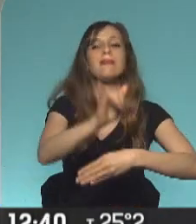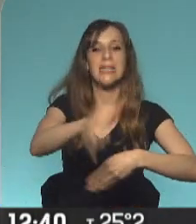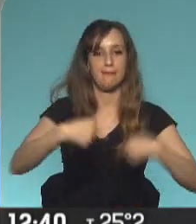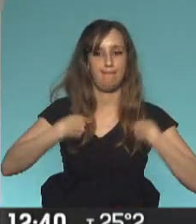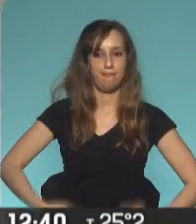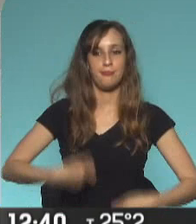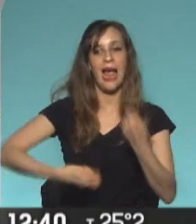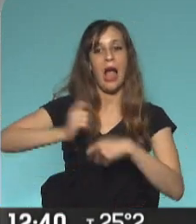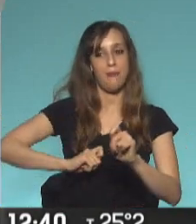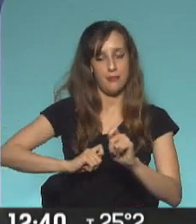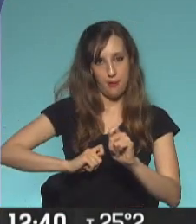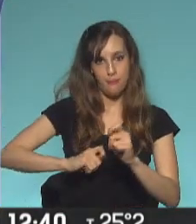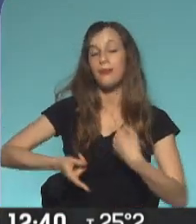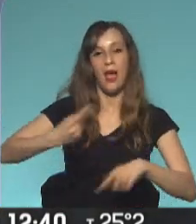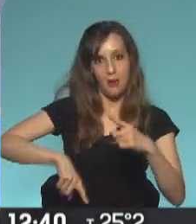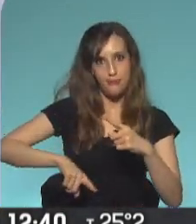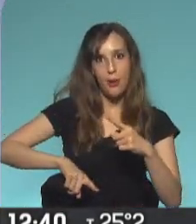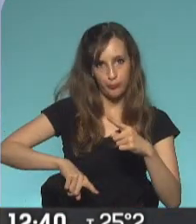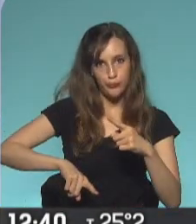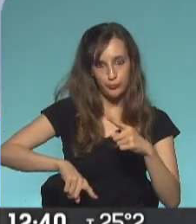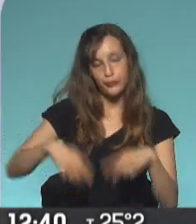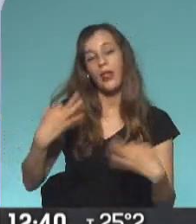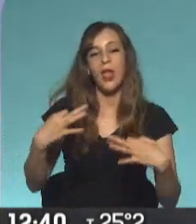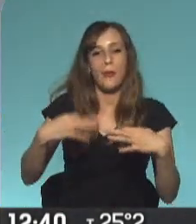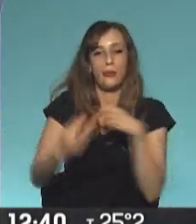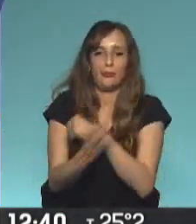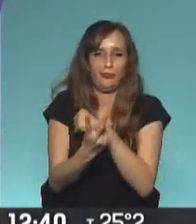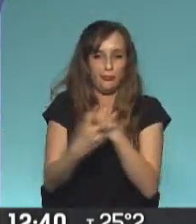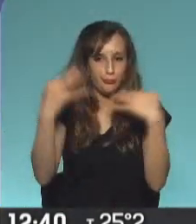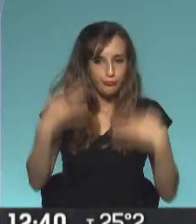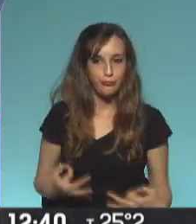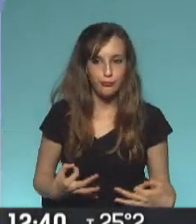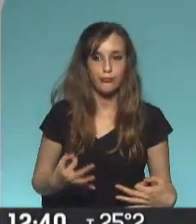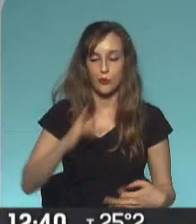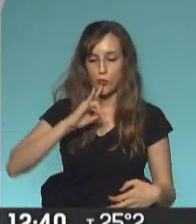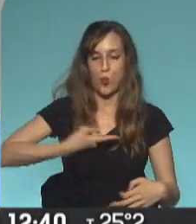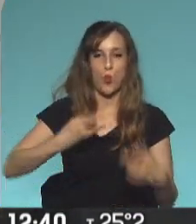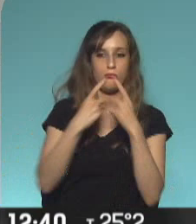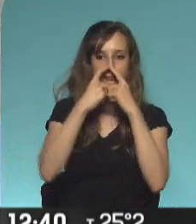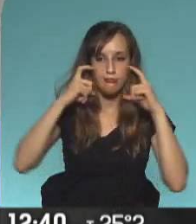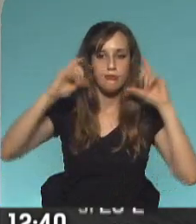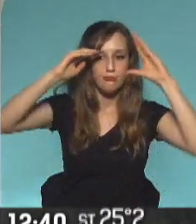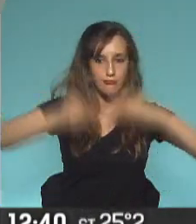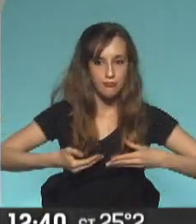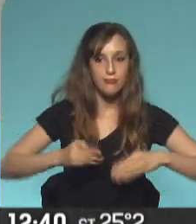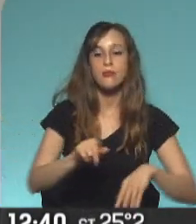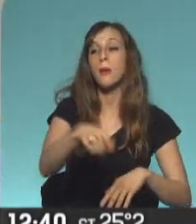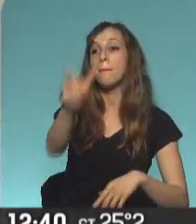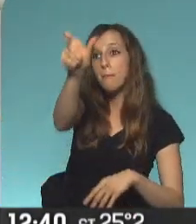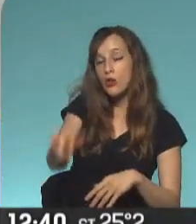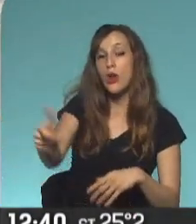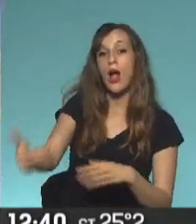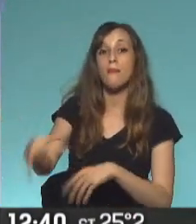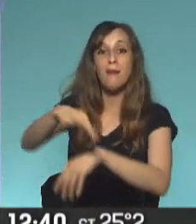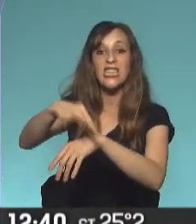que cambiar el AMBO, ponernos los elementos de protección personal nuestros, y el paciente por otro lado